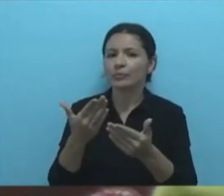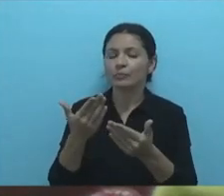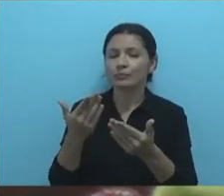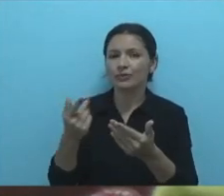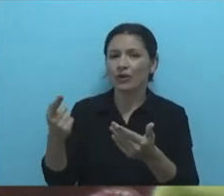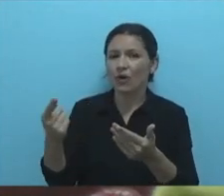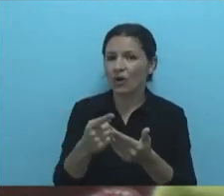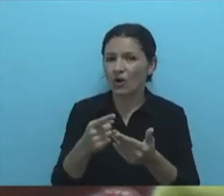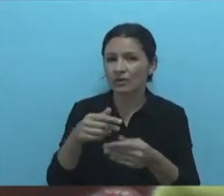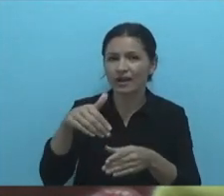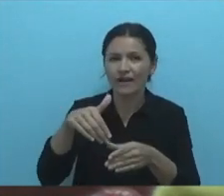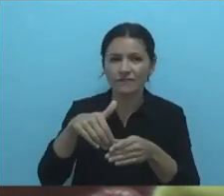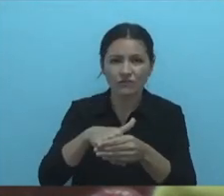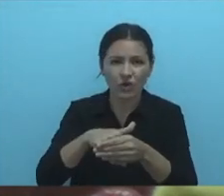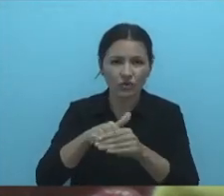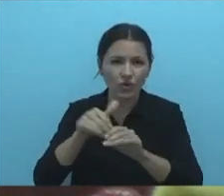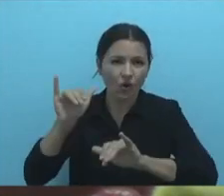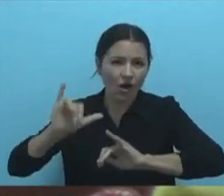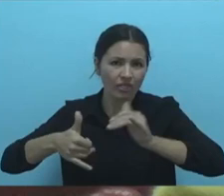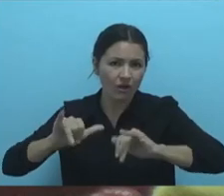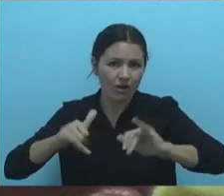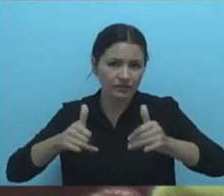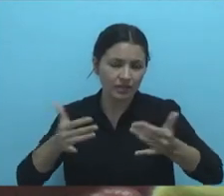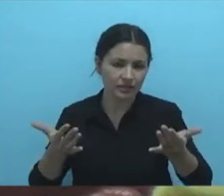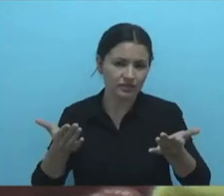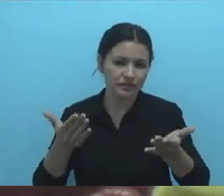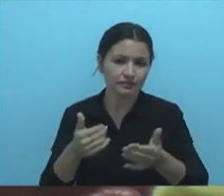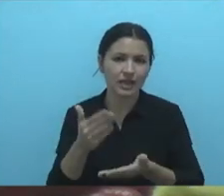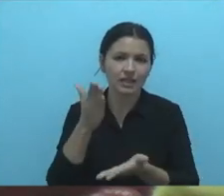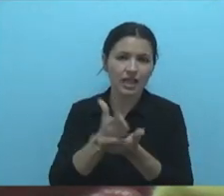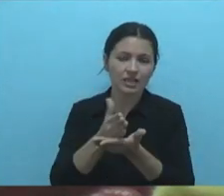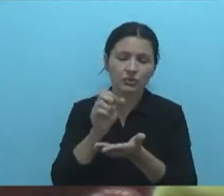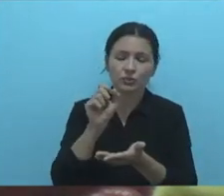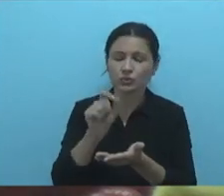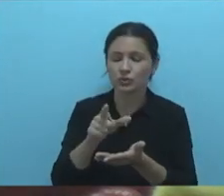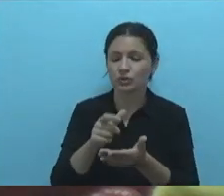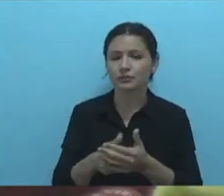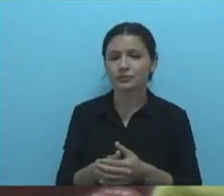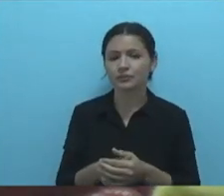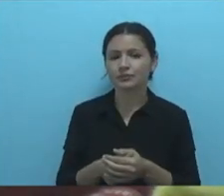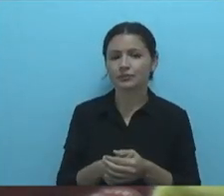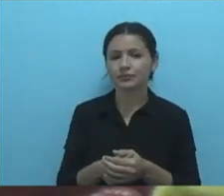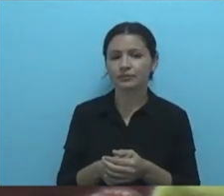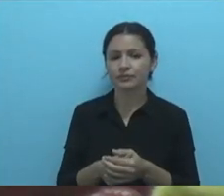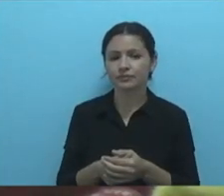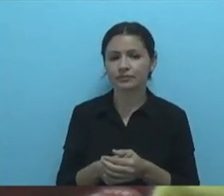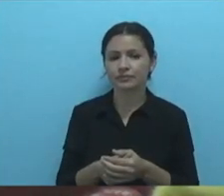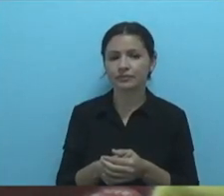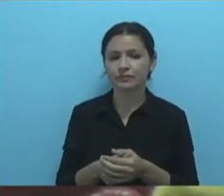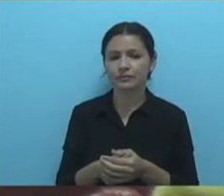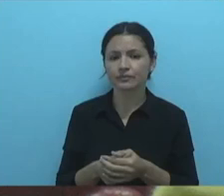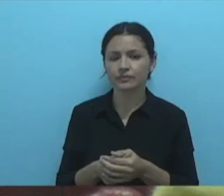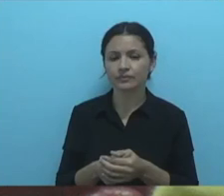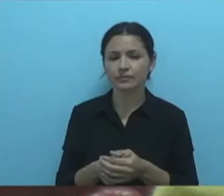16 y 17 años puedan ejercer su derecho a voto mire presidente si nosotros vemos